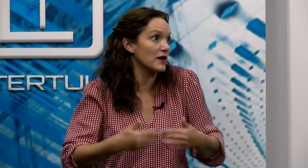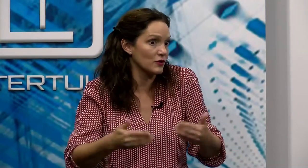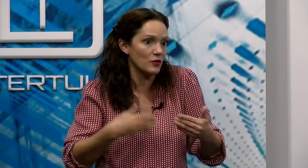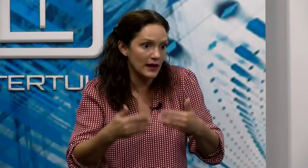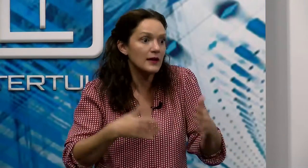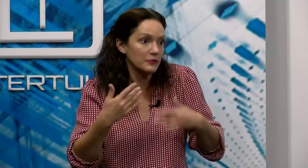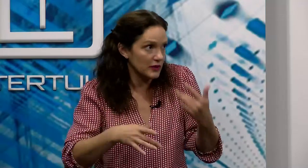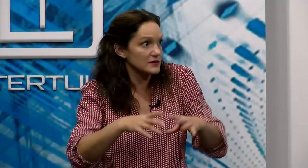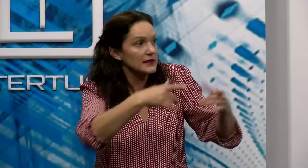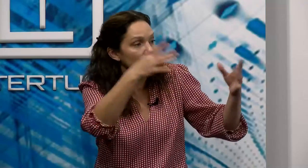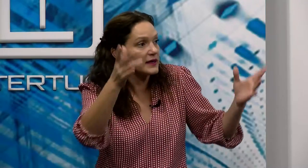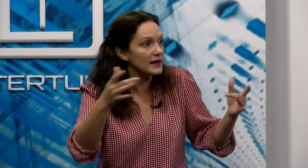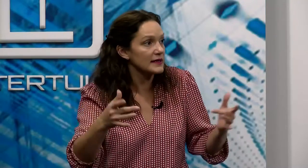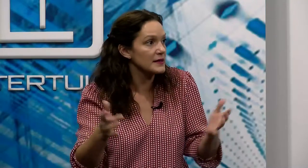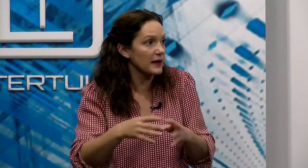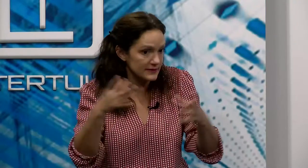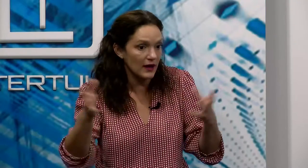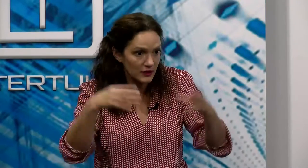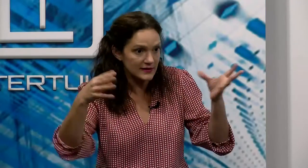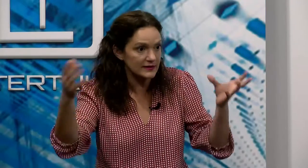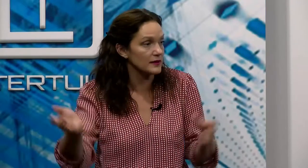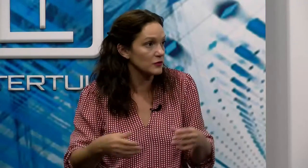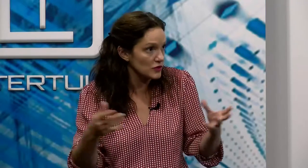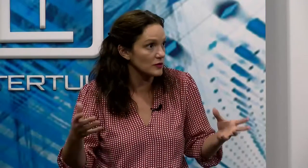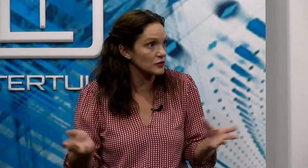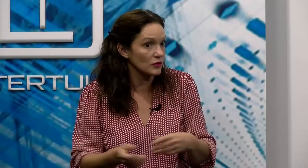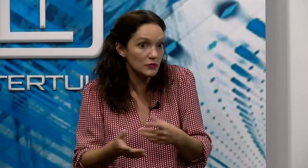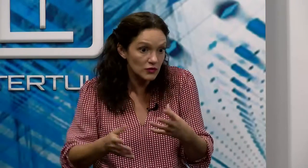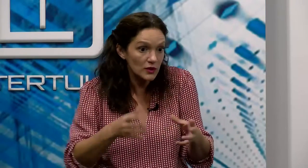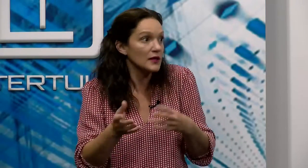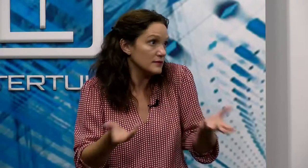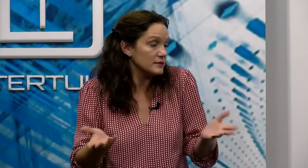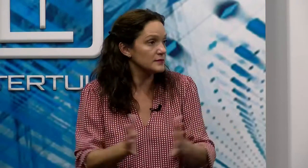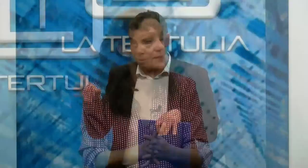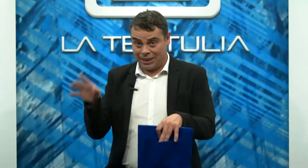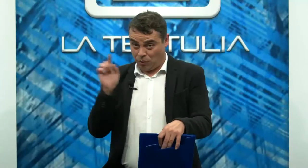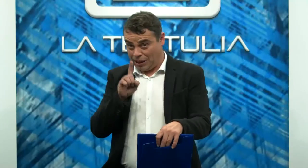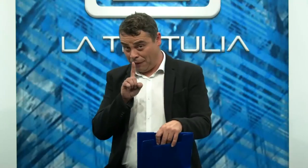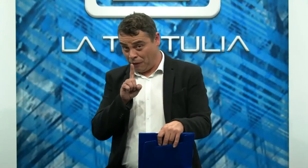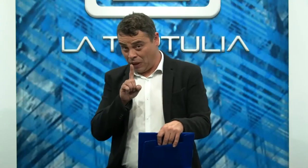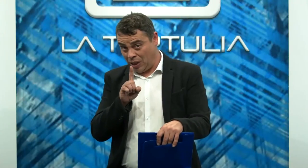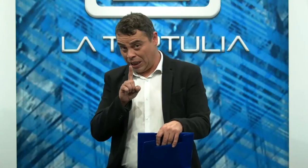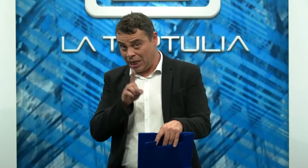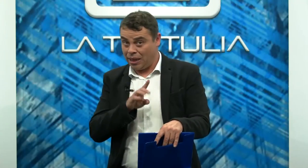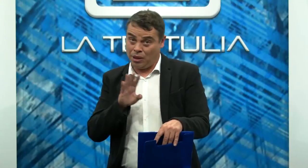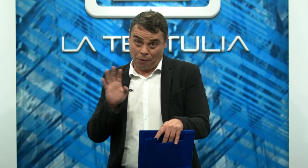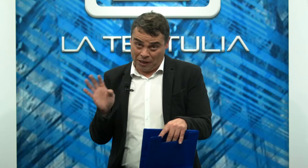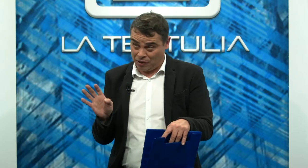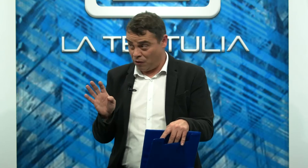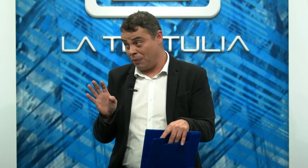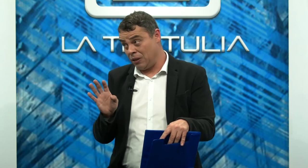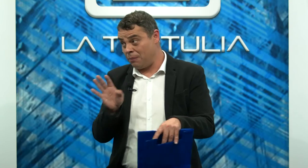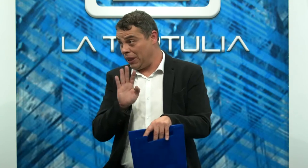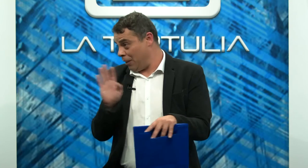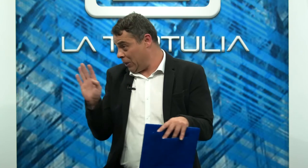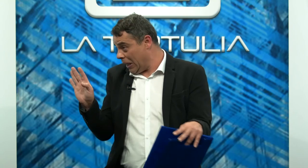las vacunas, con lo cual, pues si no vienen las cepas estas ahora que se están reproduciendo por todo el mundo. Vacunas, 50.000 vacunados en Canarias de una población